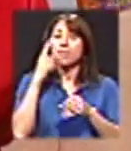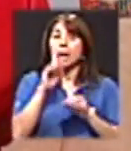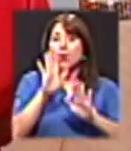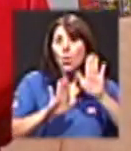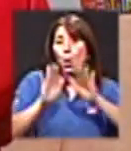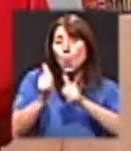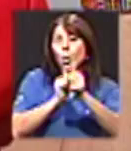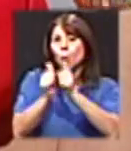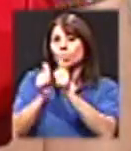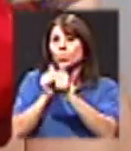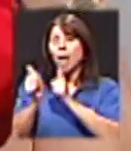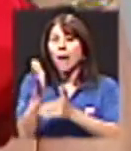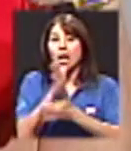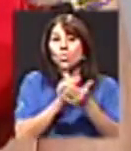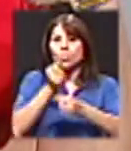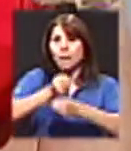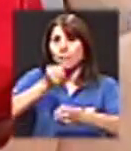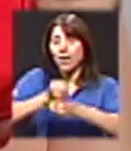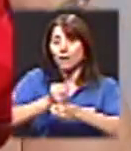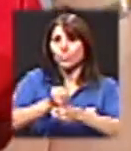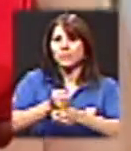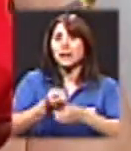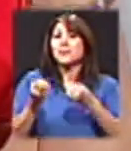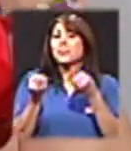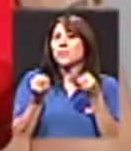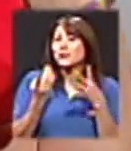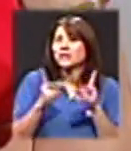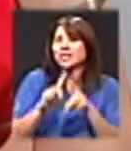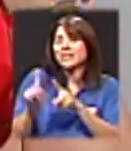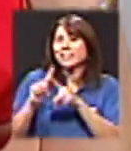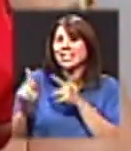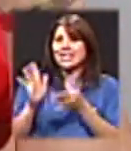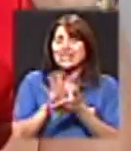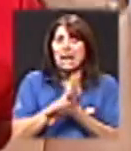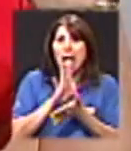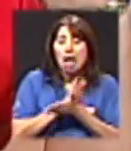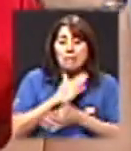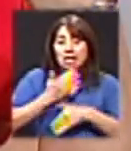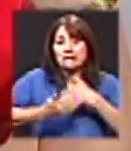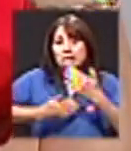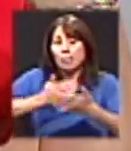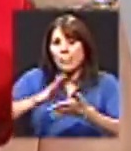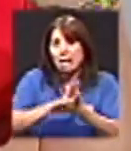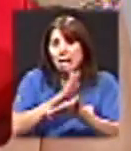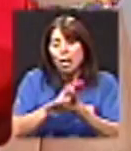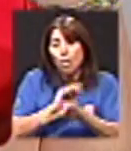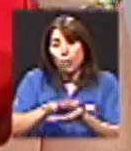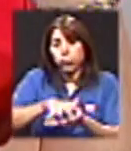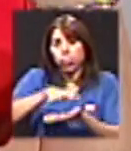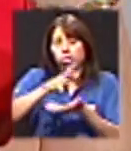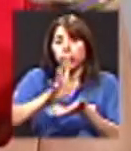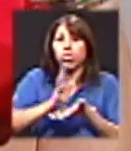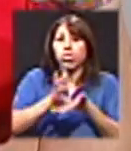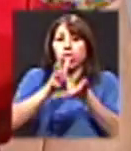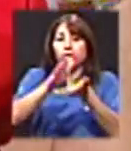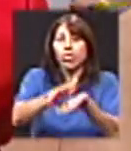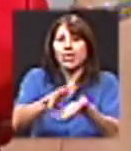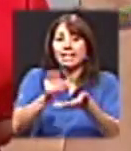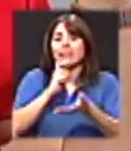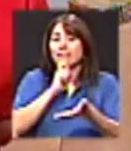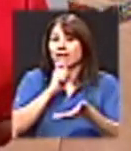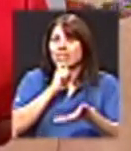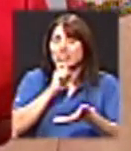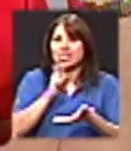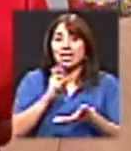La tramitomanía, como se dice ahora, o en concreto y en simple papeleo difícil, que